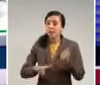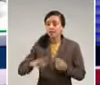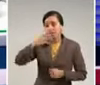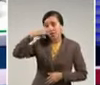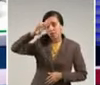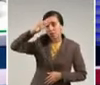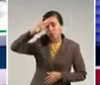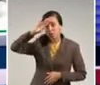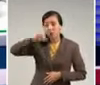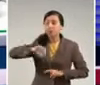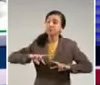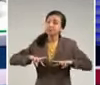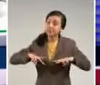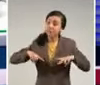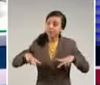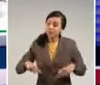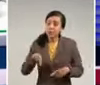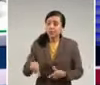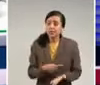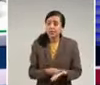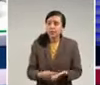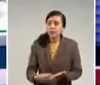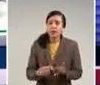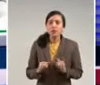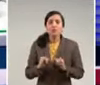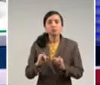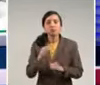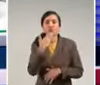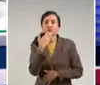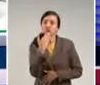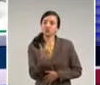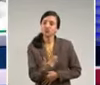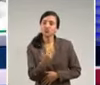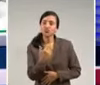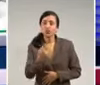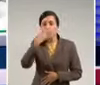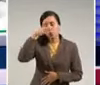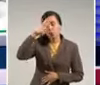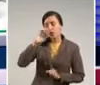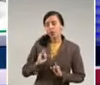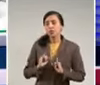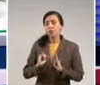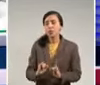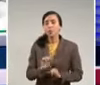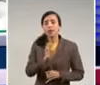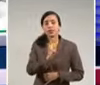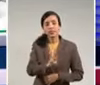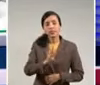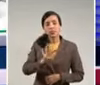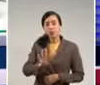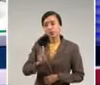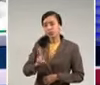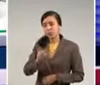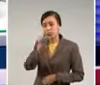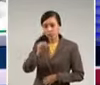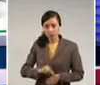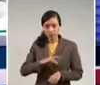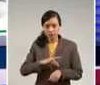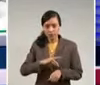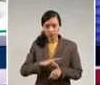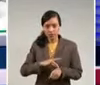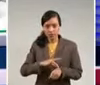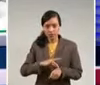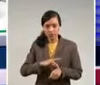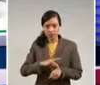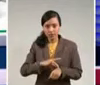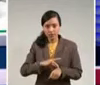país. Otra semana con indicadores favorables. Cuba reporta 342 casos confirmados en